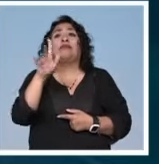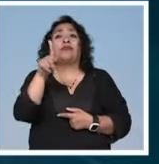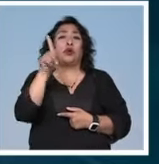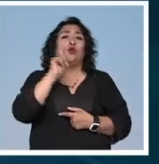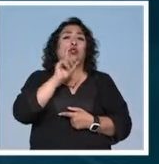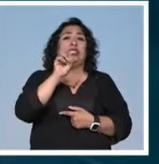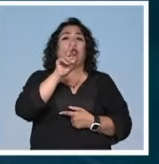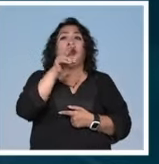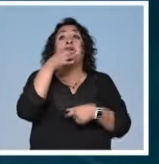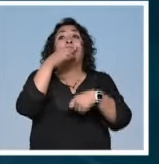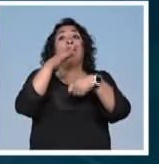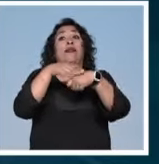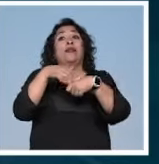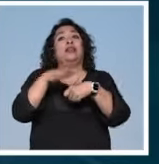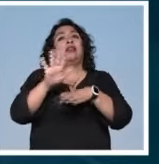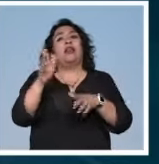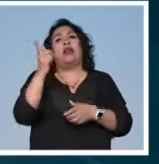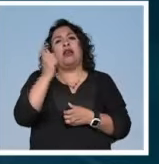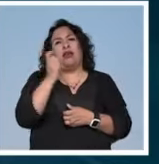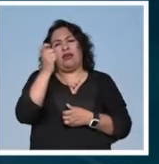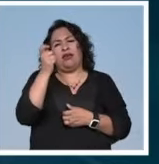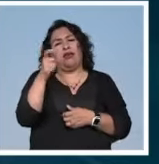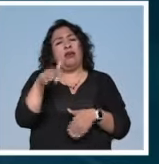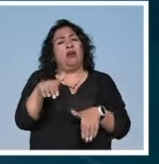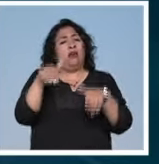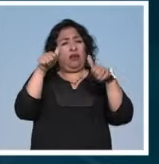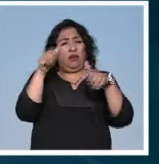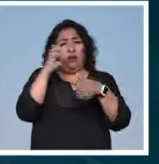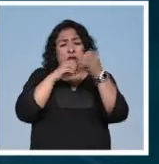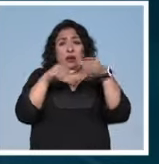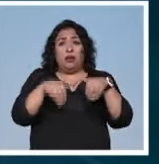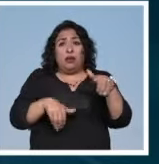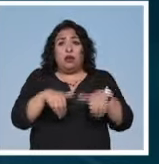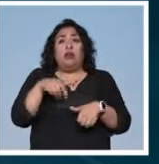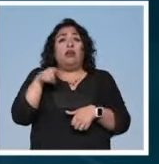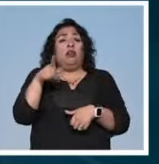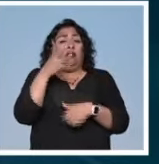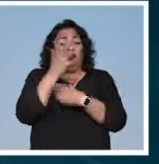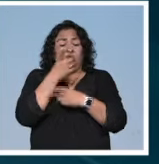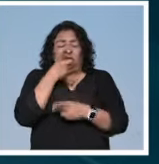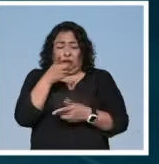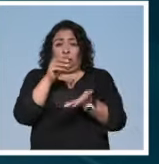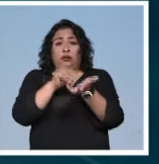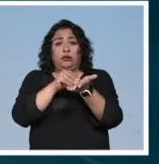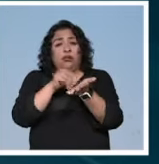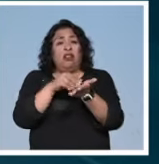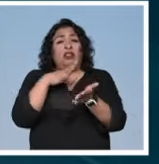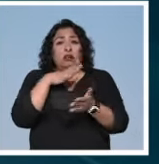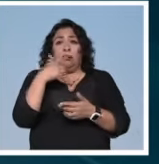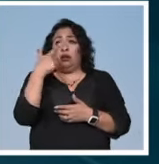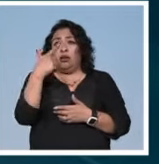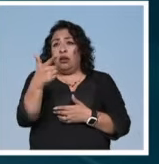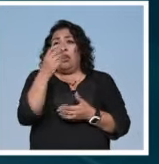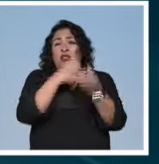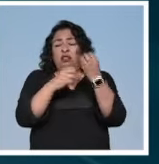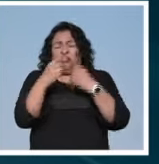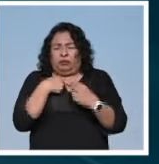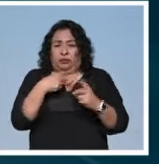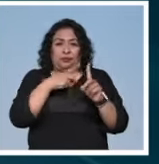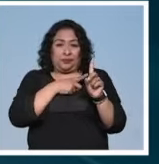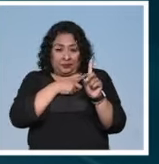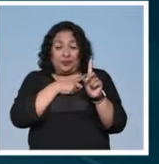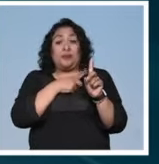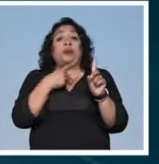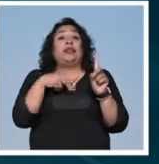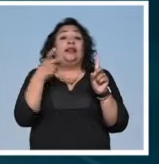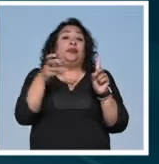Susana Alexander anunció su retiro de los escenarios teatrales, ella afirma que todavía sigue con sus 7 espectáculos unipersonales,